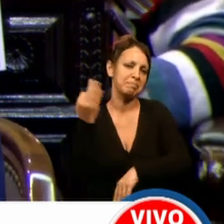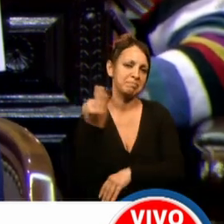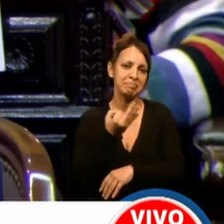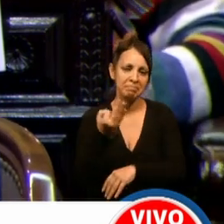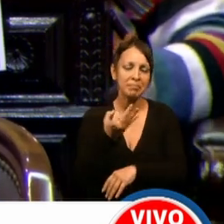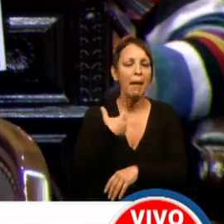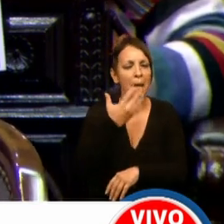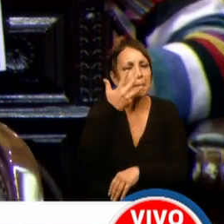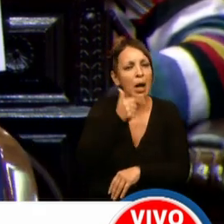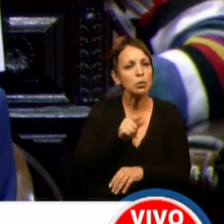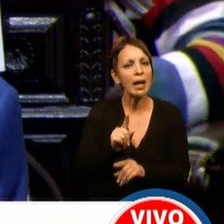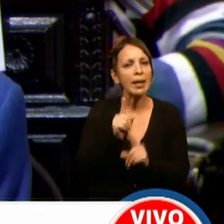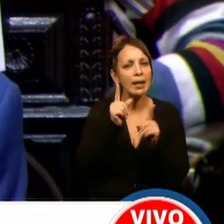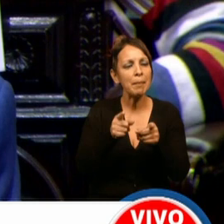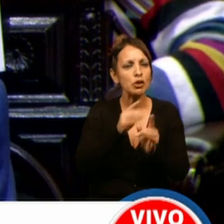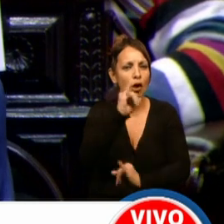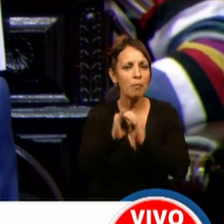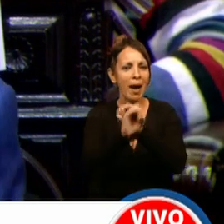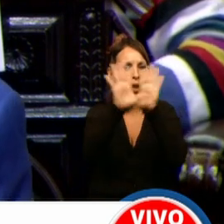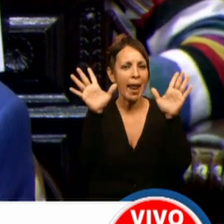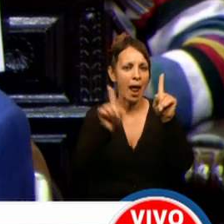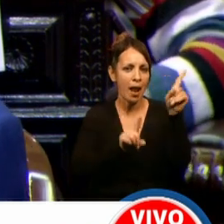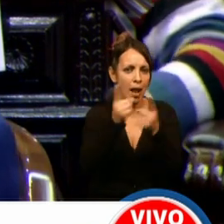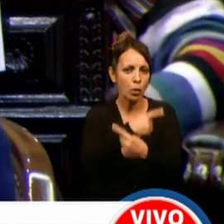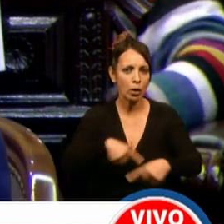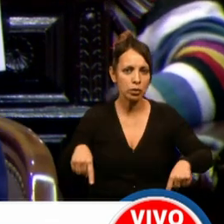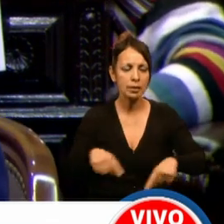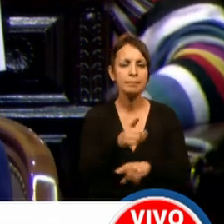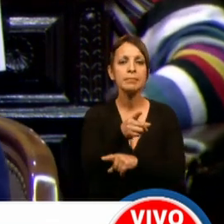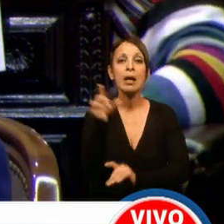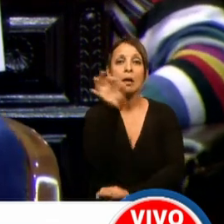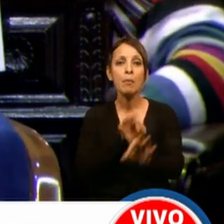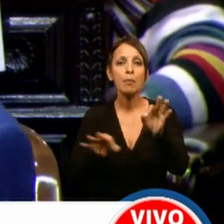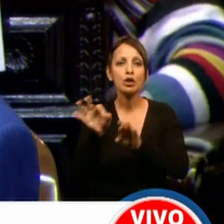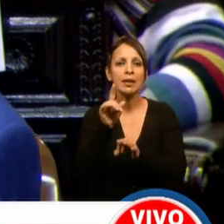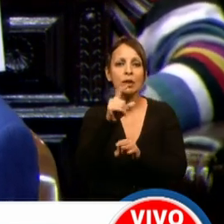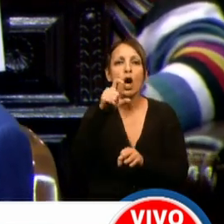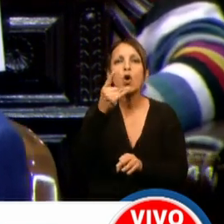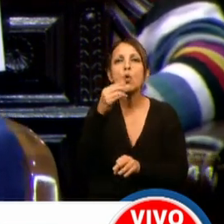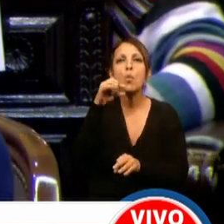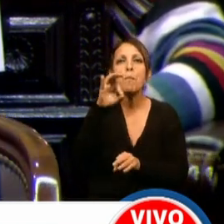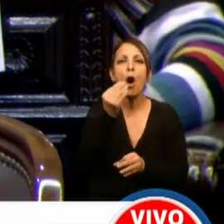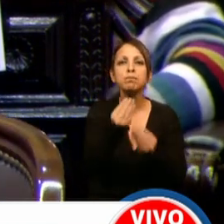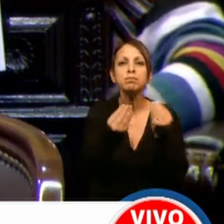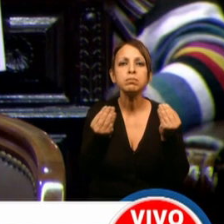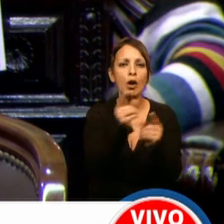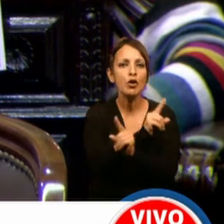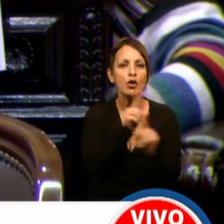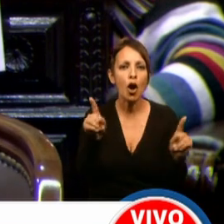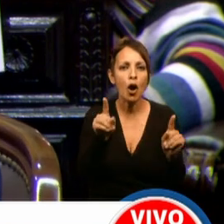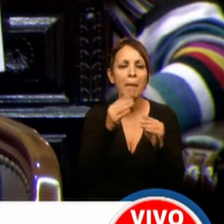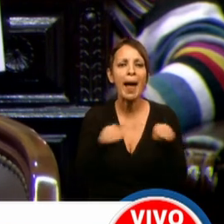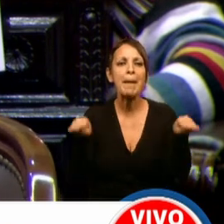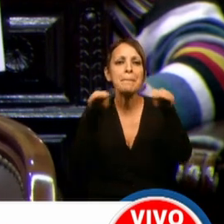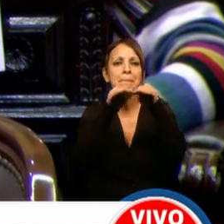me gustaría a mí hacer un par de aclaraciones este es un proyecto que no es de cupo no es un proyecto de paridad